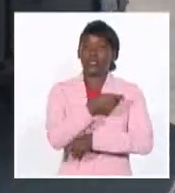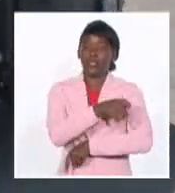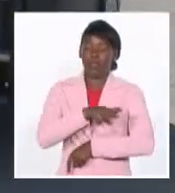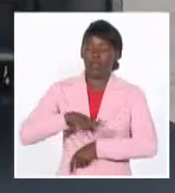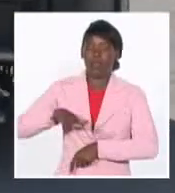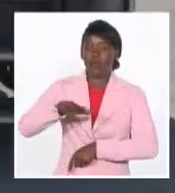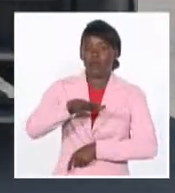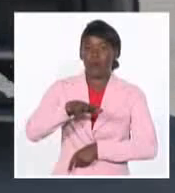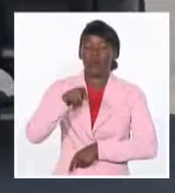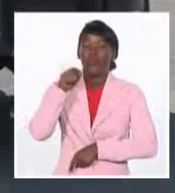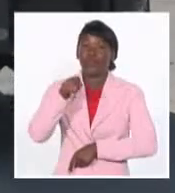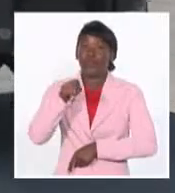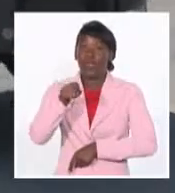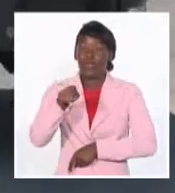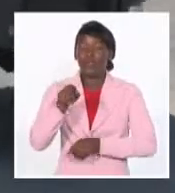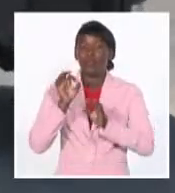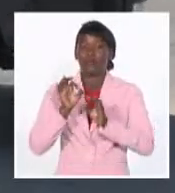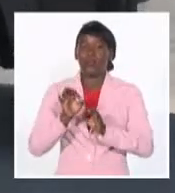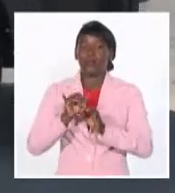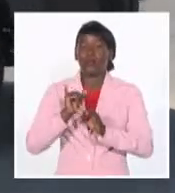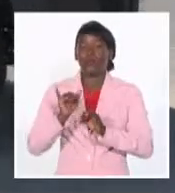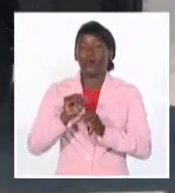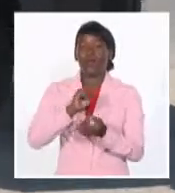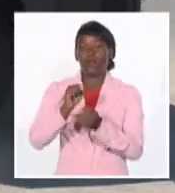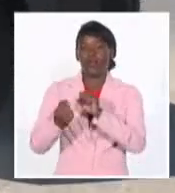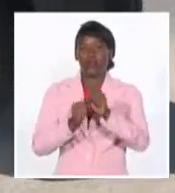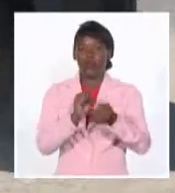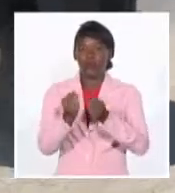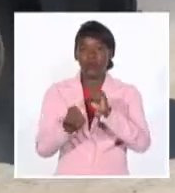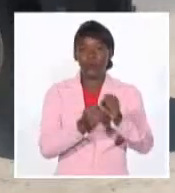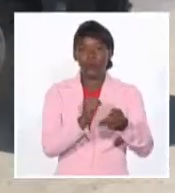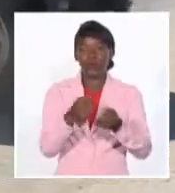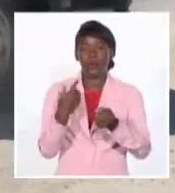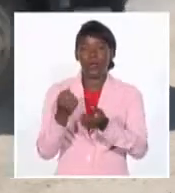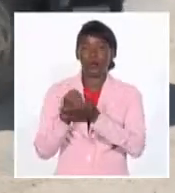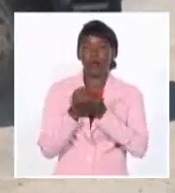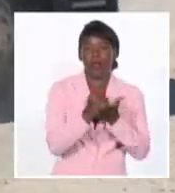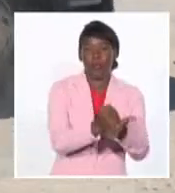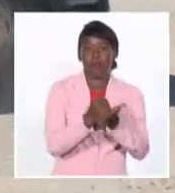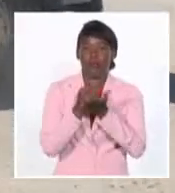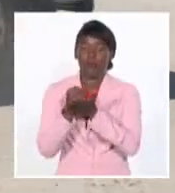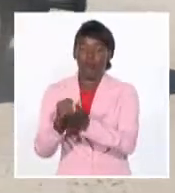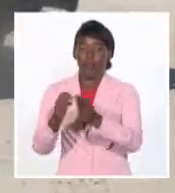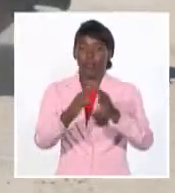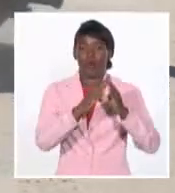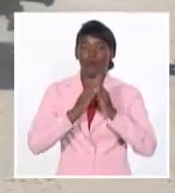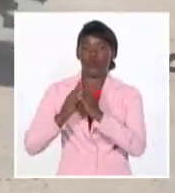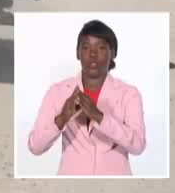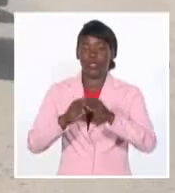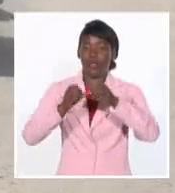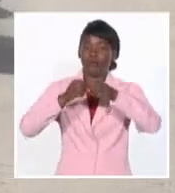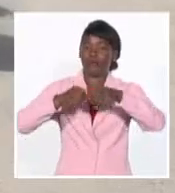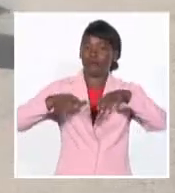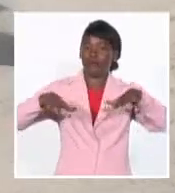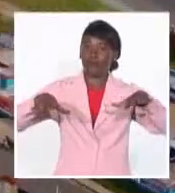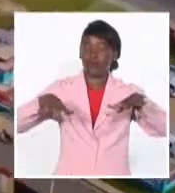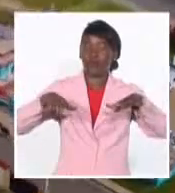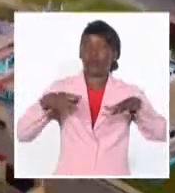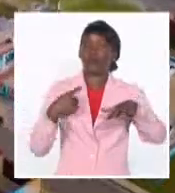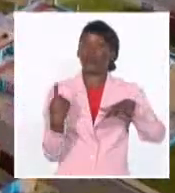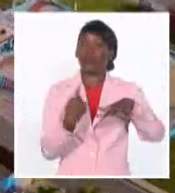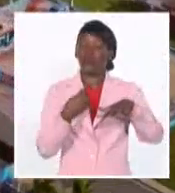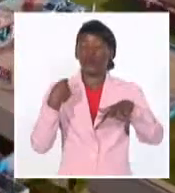lo vital de contribuir en las viviendas y desde cualquier actor económico a reducir curvas de